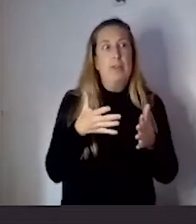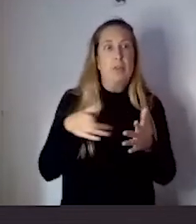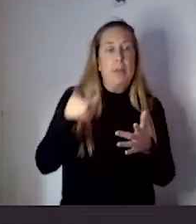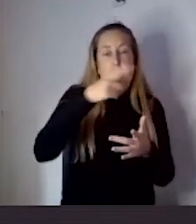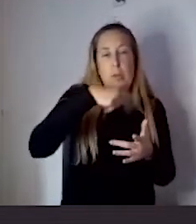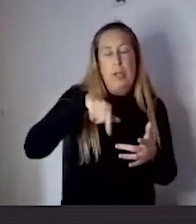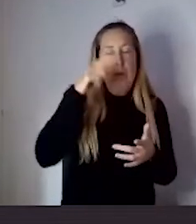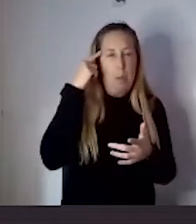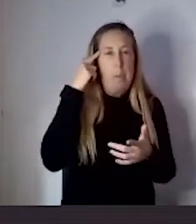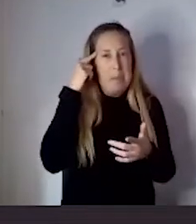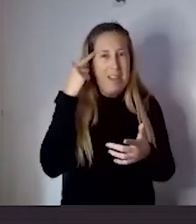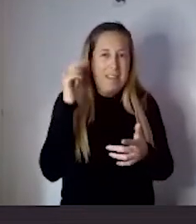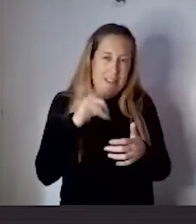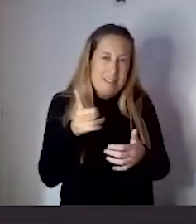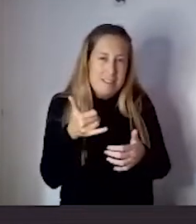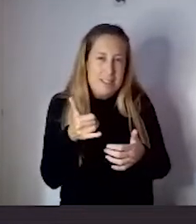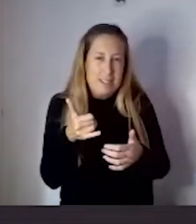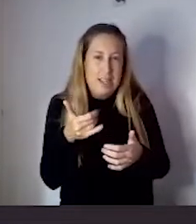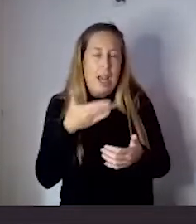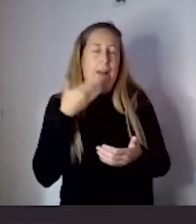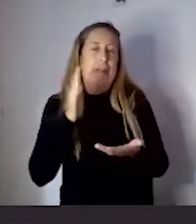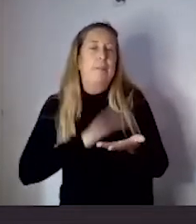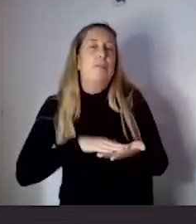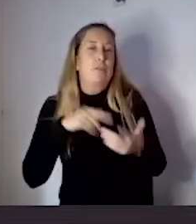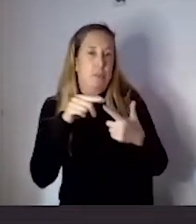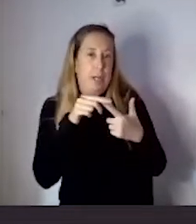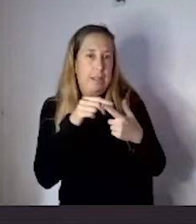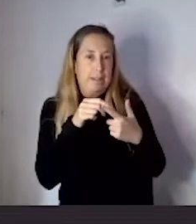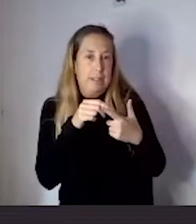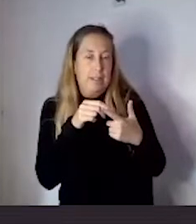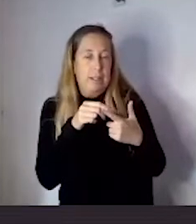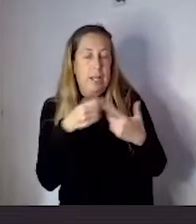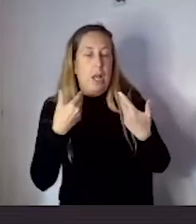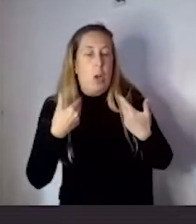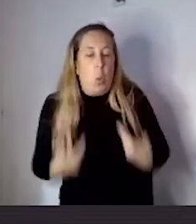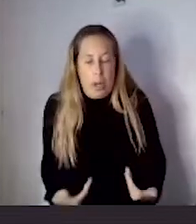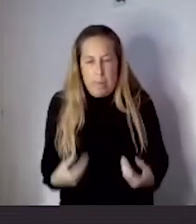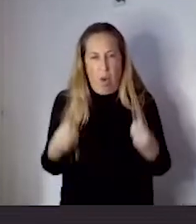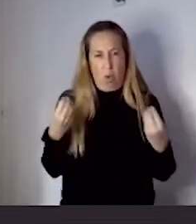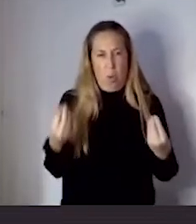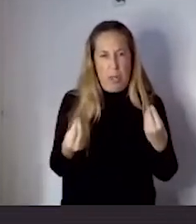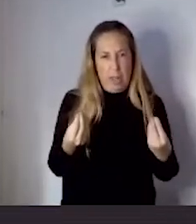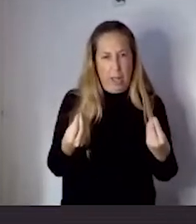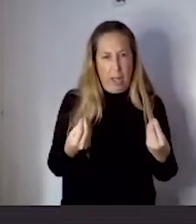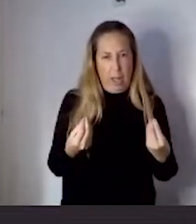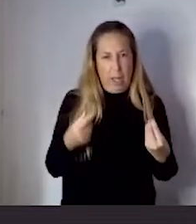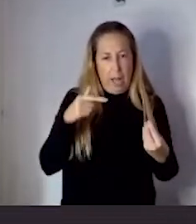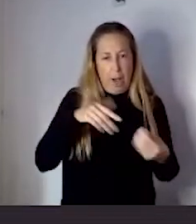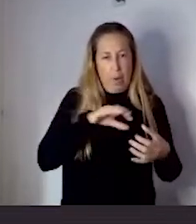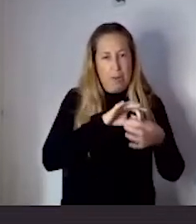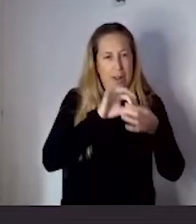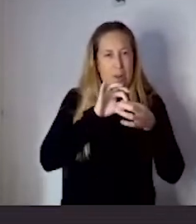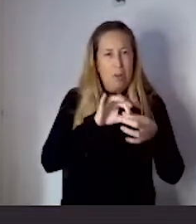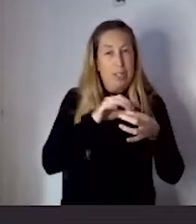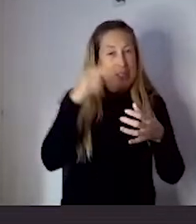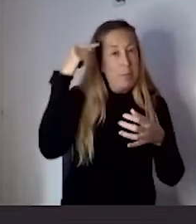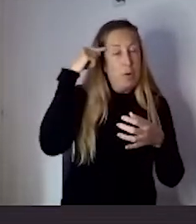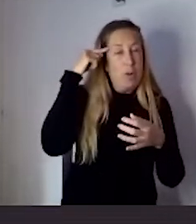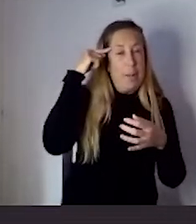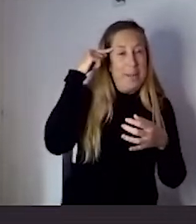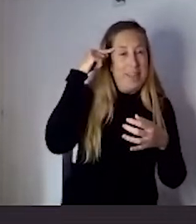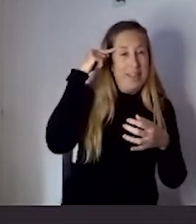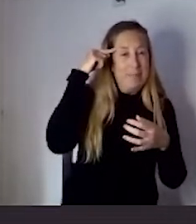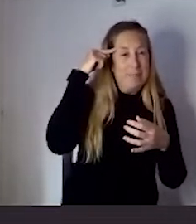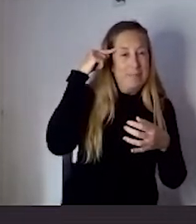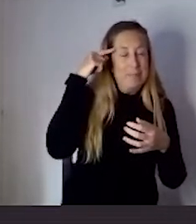piensan cuando hablamos del bienestar que es cómo está tu cuerpo pero ahora lo conectamos también con la mente y como sabemos